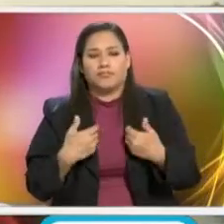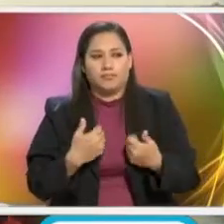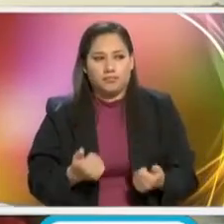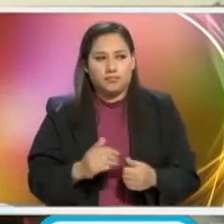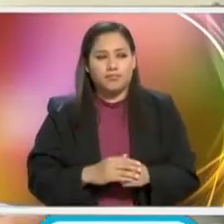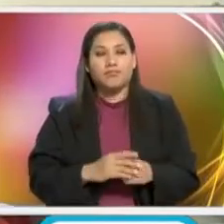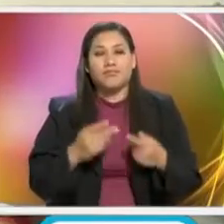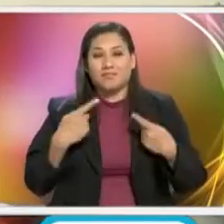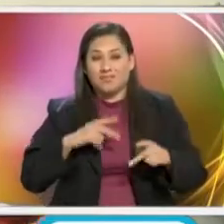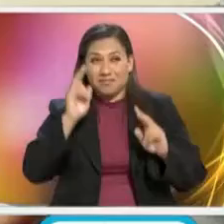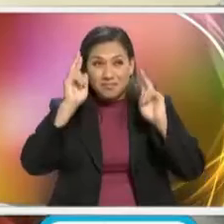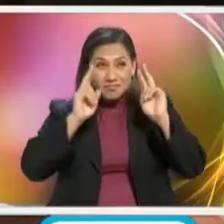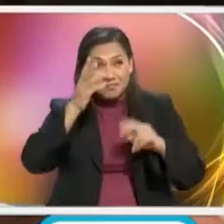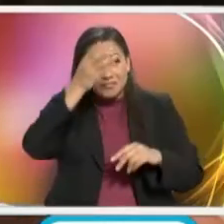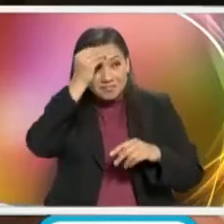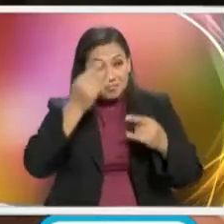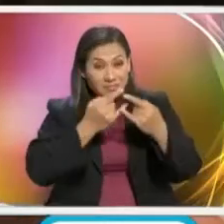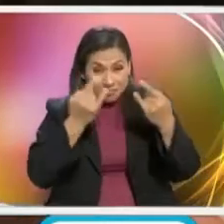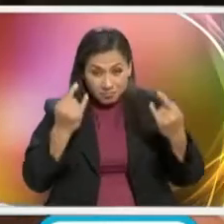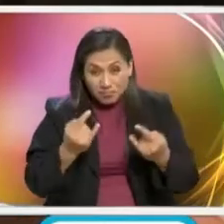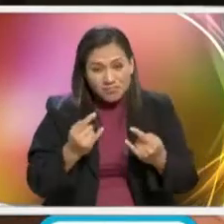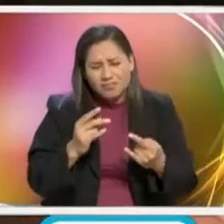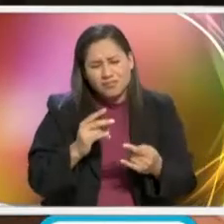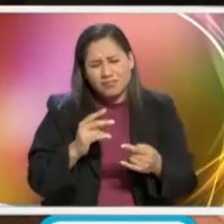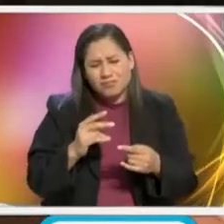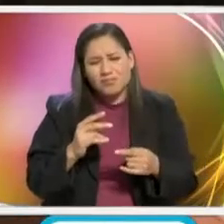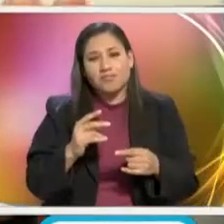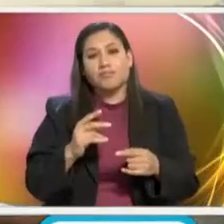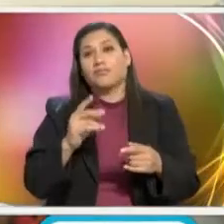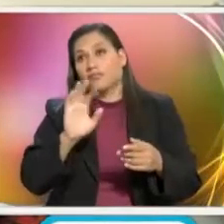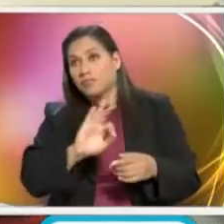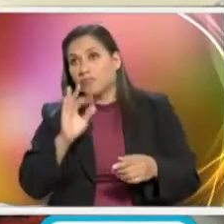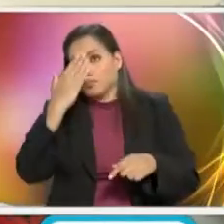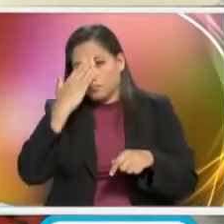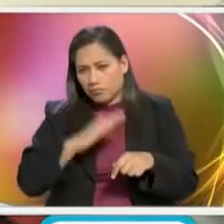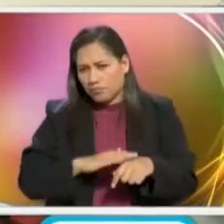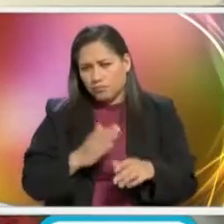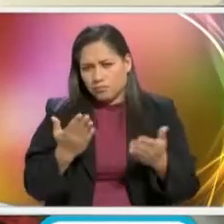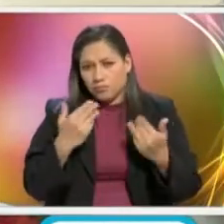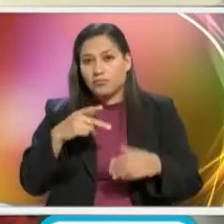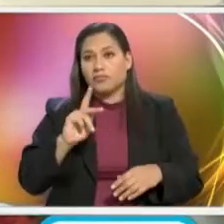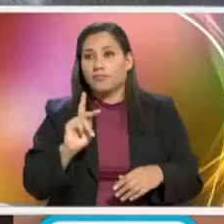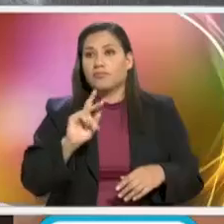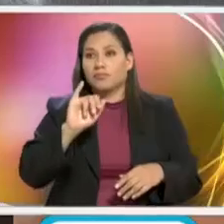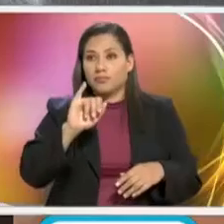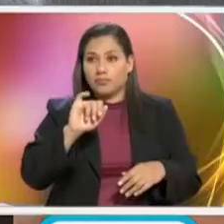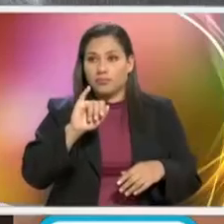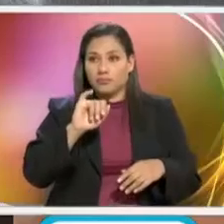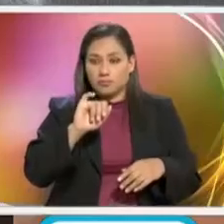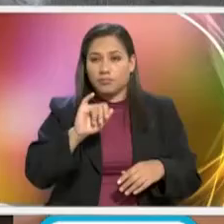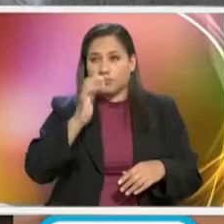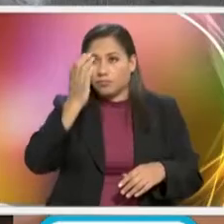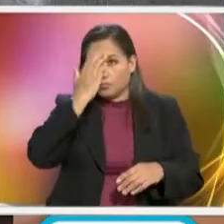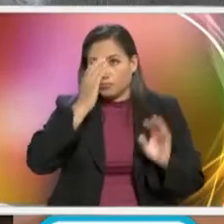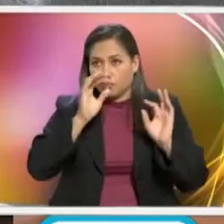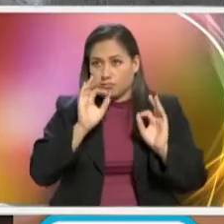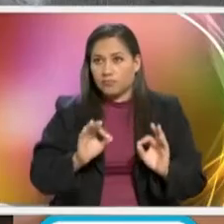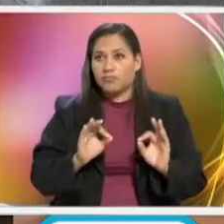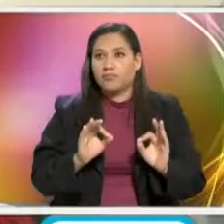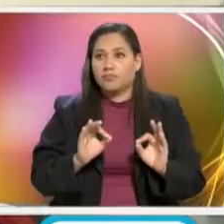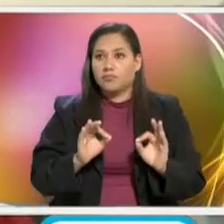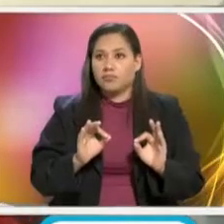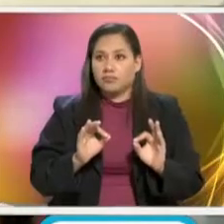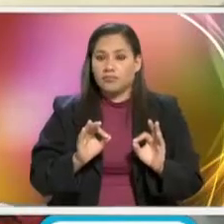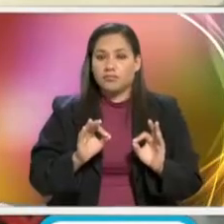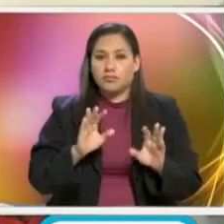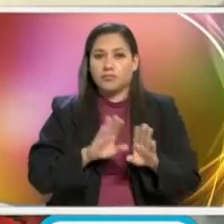el visitante no va a aprender de historia, no va a salir diciendo las fechas exactas, pero sí va a salir con un conocimiento emotivo